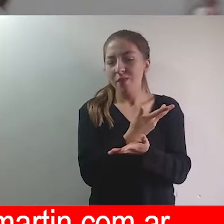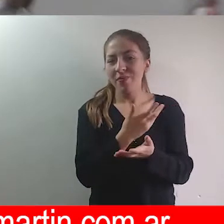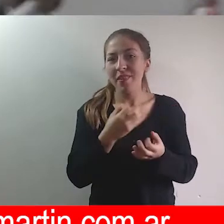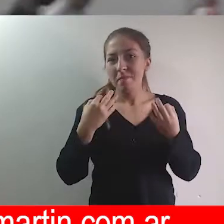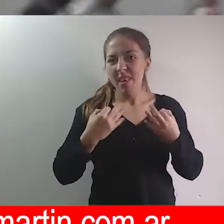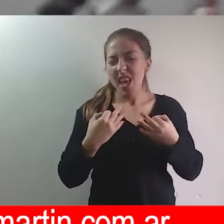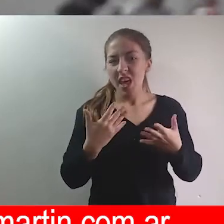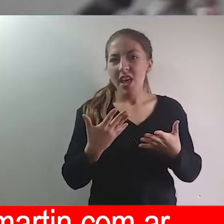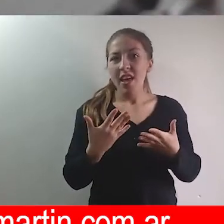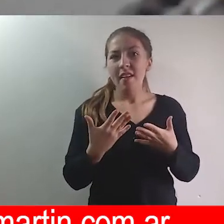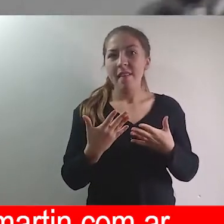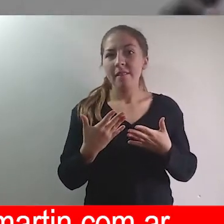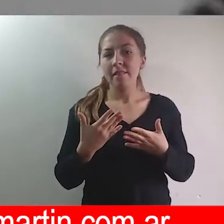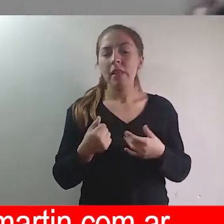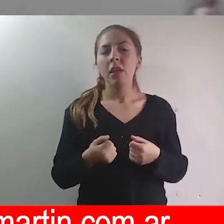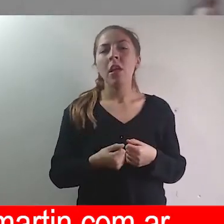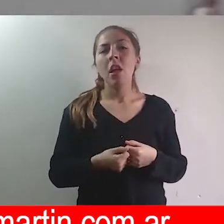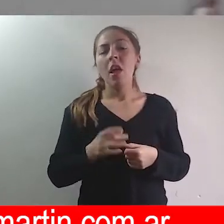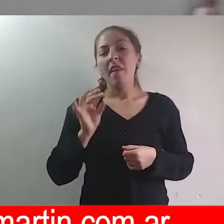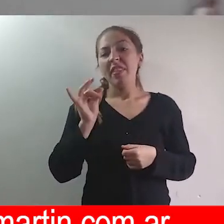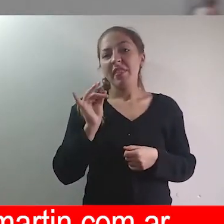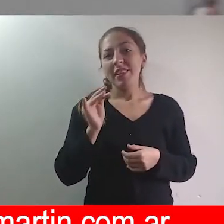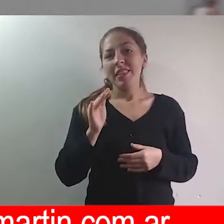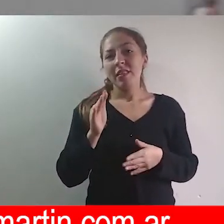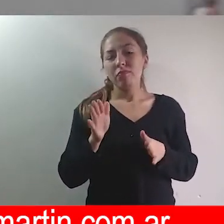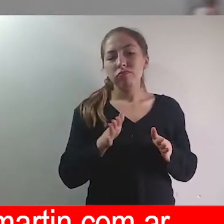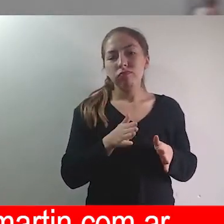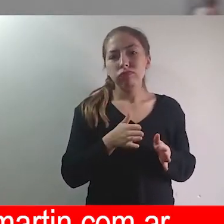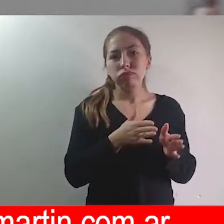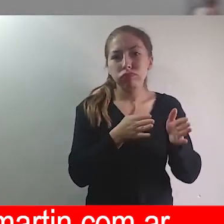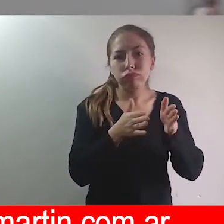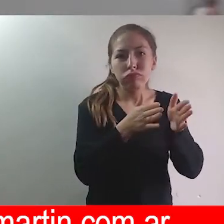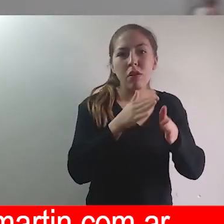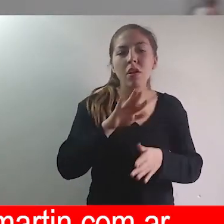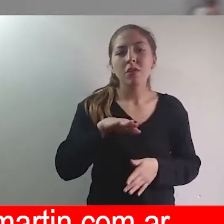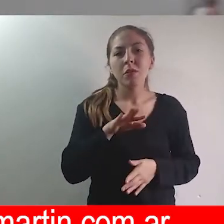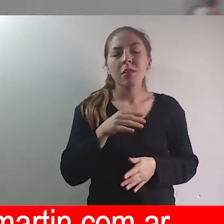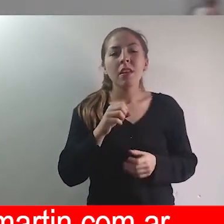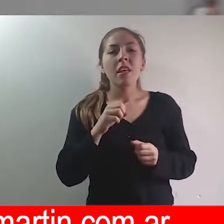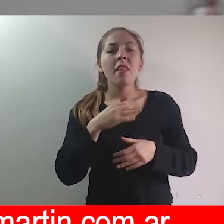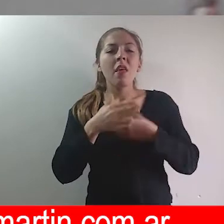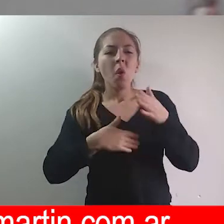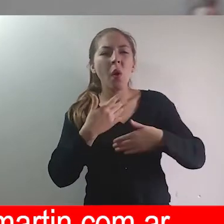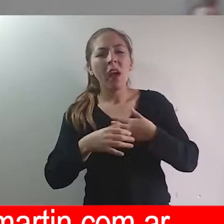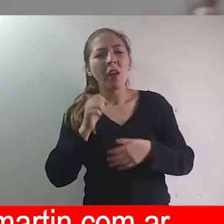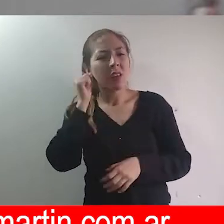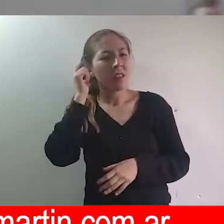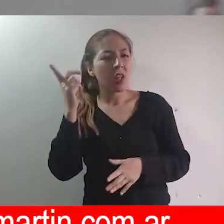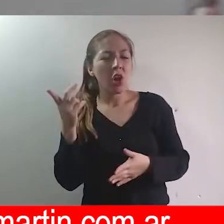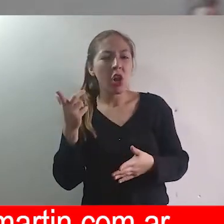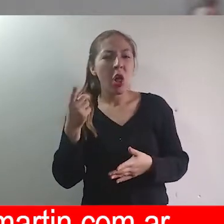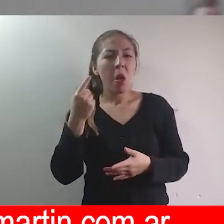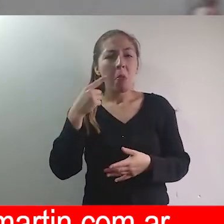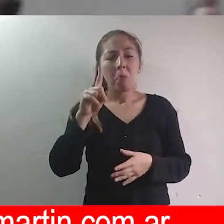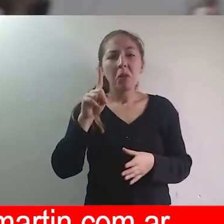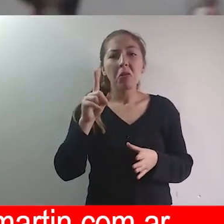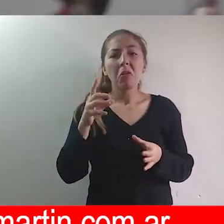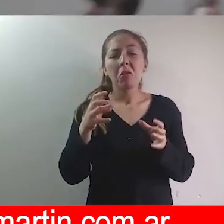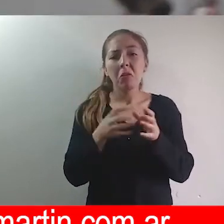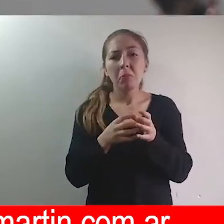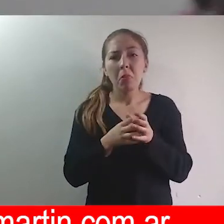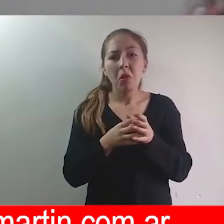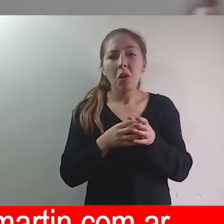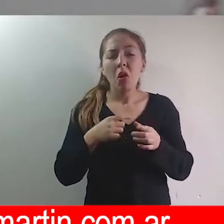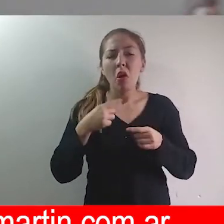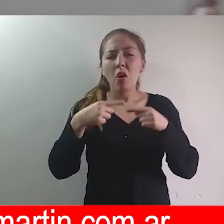se paró bien a la hora de defender y bueno, se nos complicó a la hora de generar juego y poder tener situaciones de gol, pero